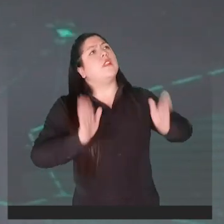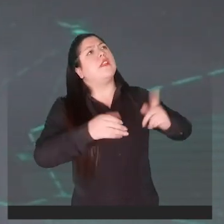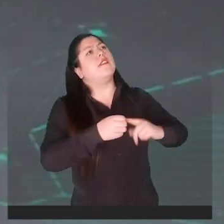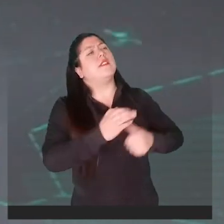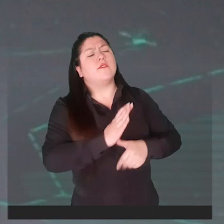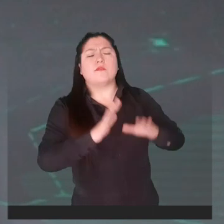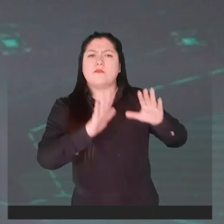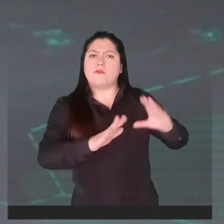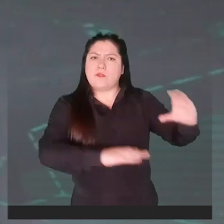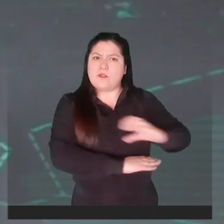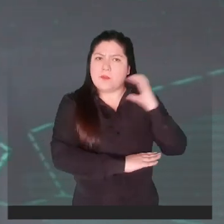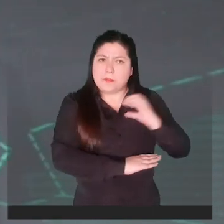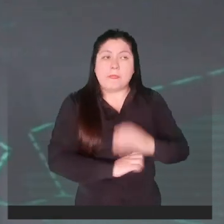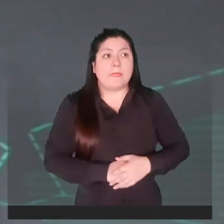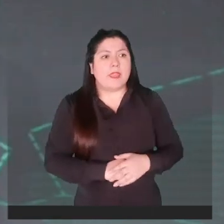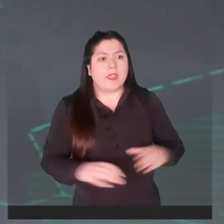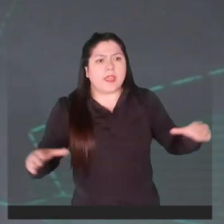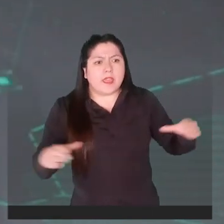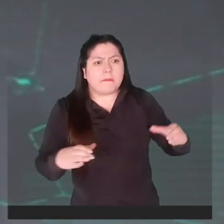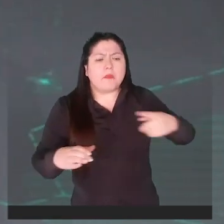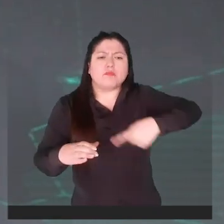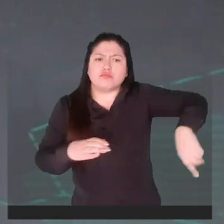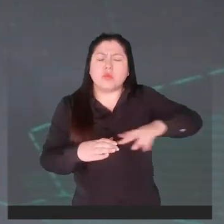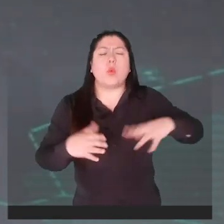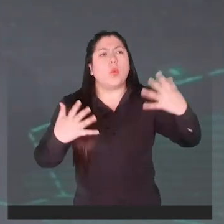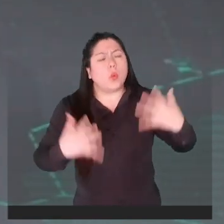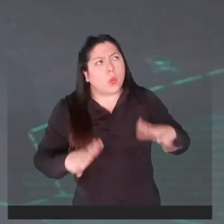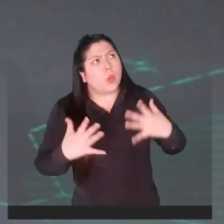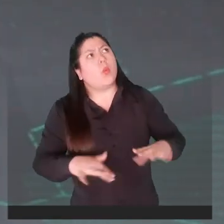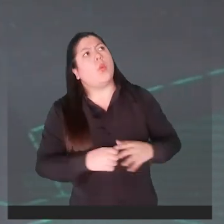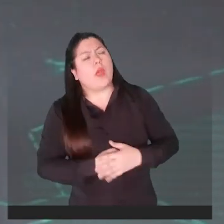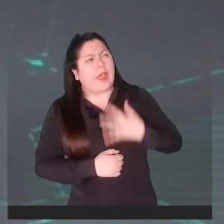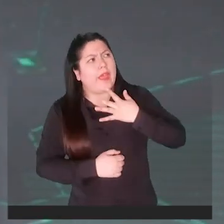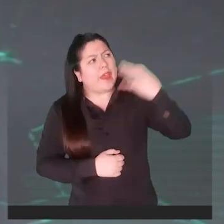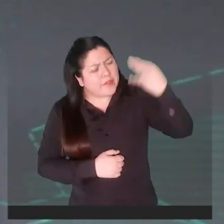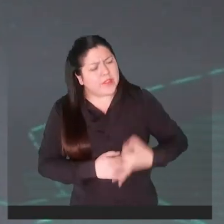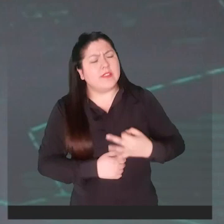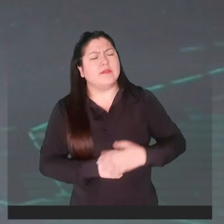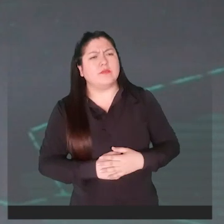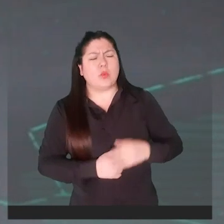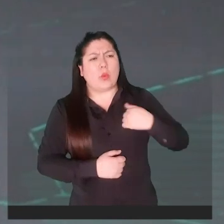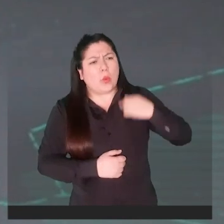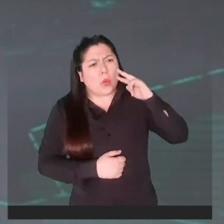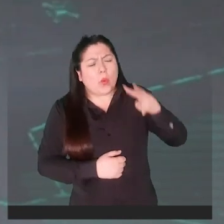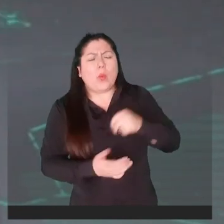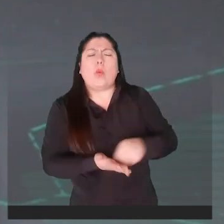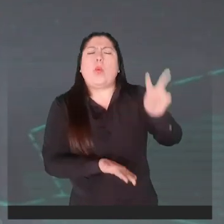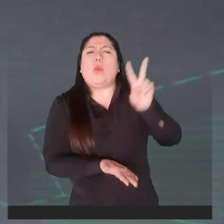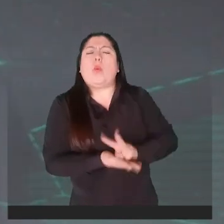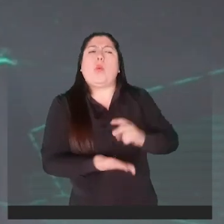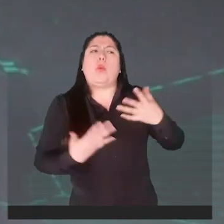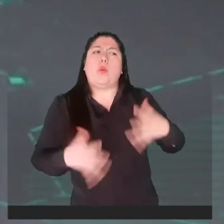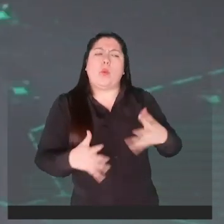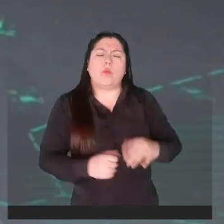Civil, registrador, a todo este equipo de funcionarios, a quienes de verdad siempre les he tenido profunda